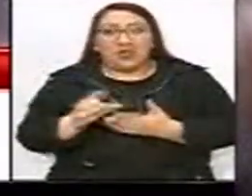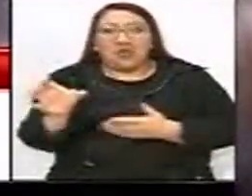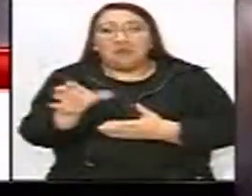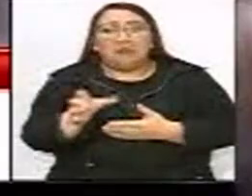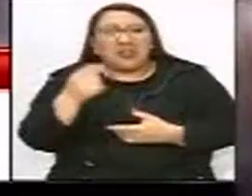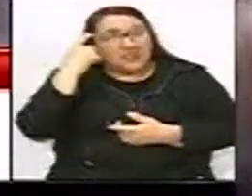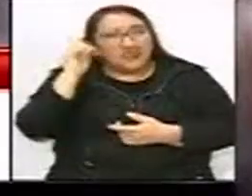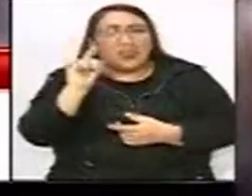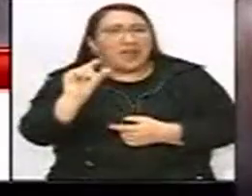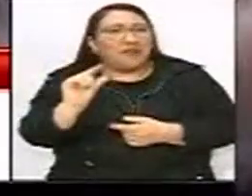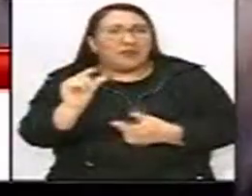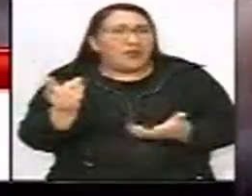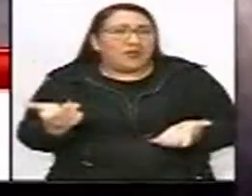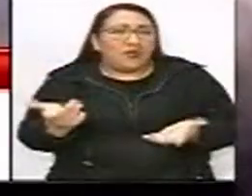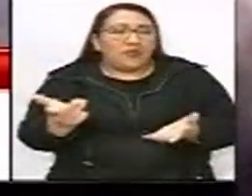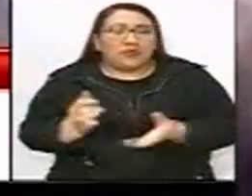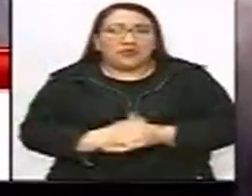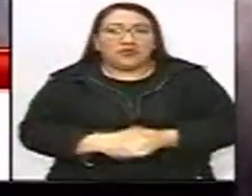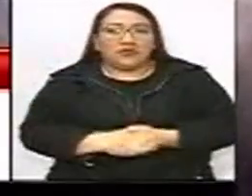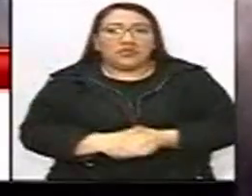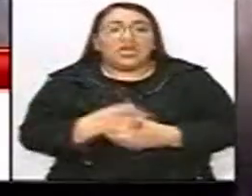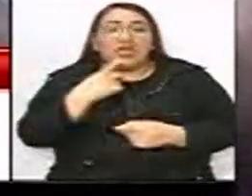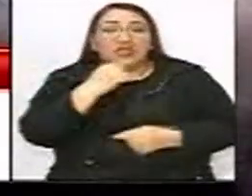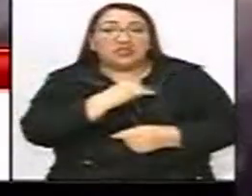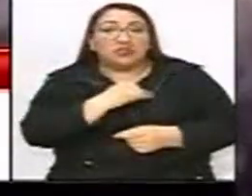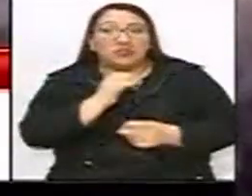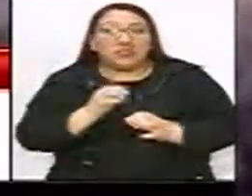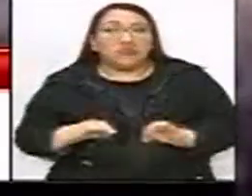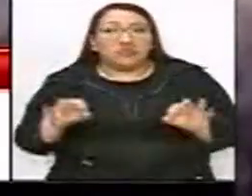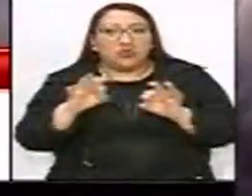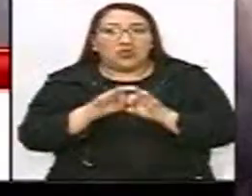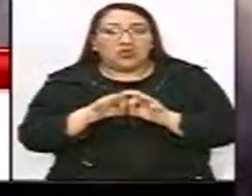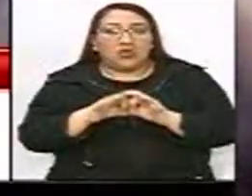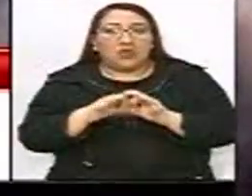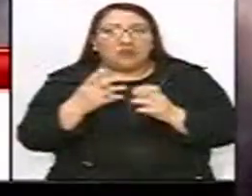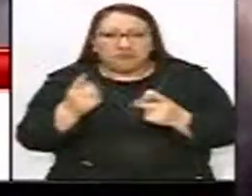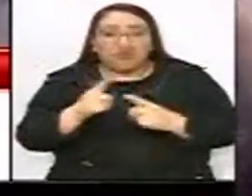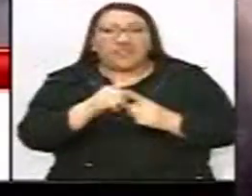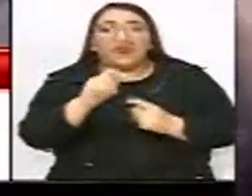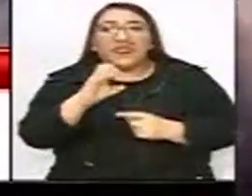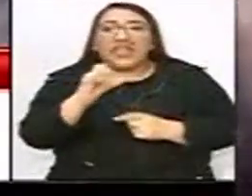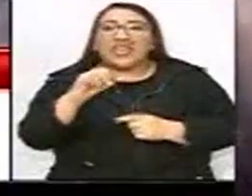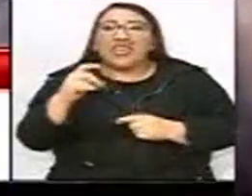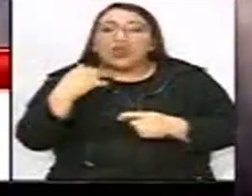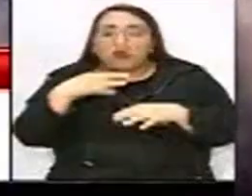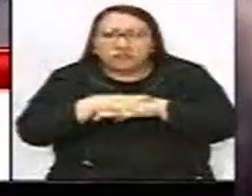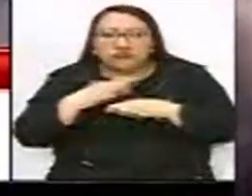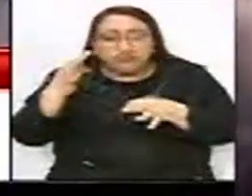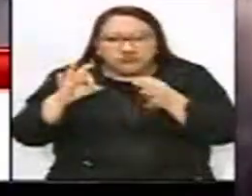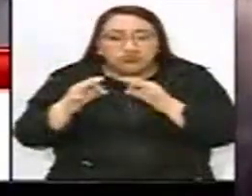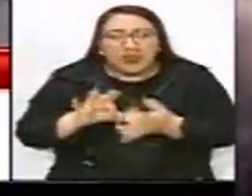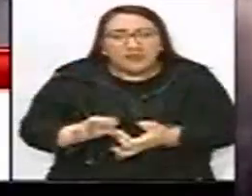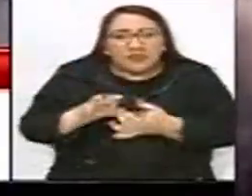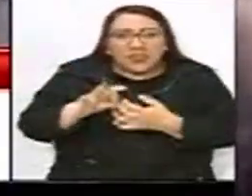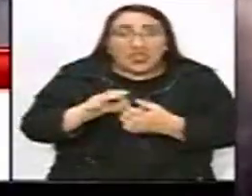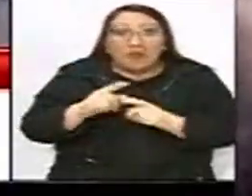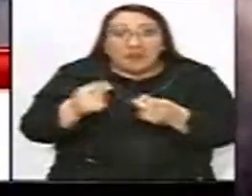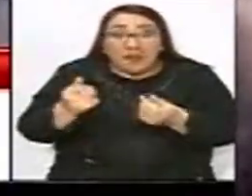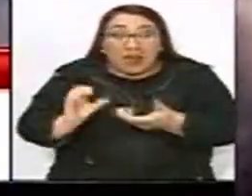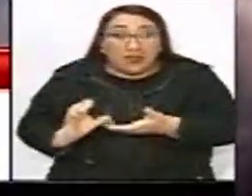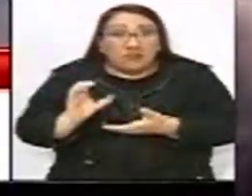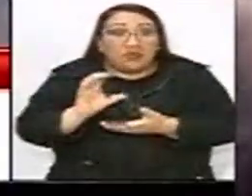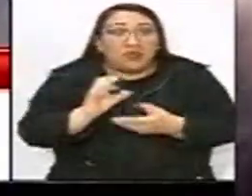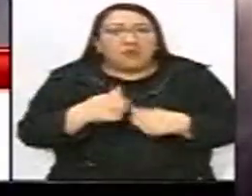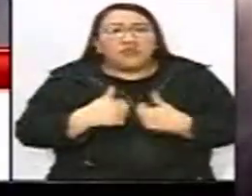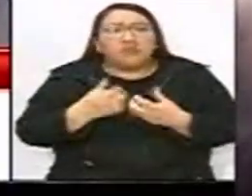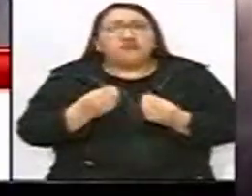poco. El Ministerio de Transportes es el organismo tecnificado. Y esos recursos que se le dio, de esos recursos